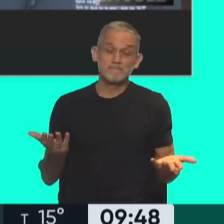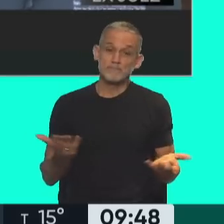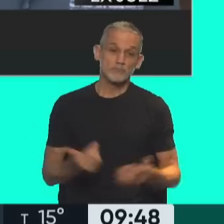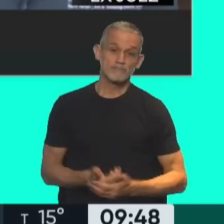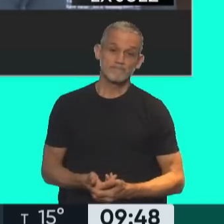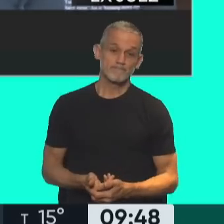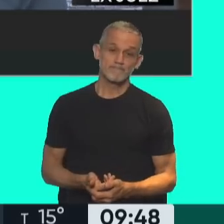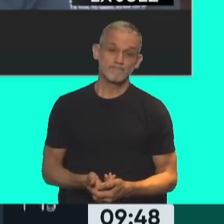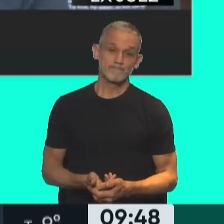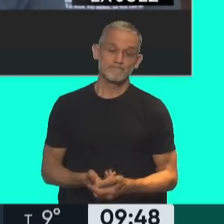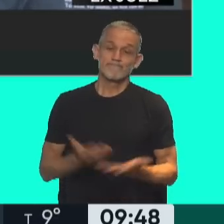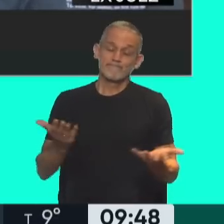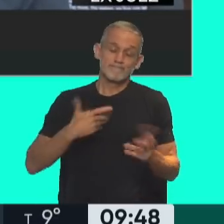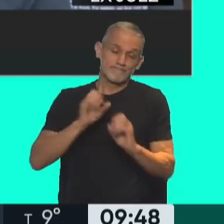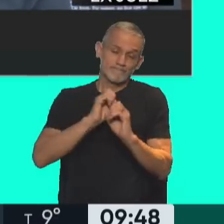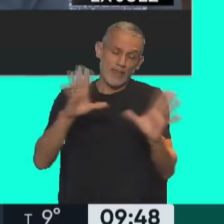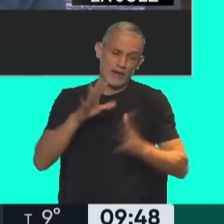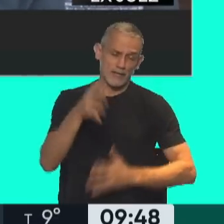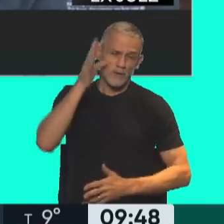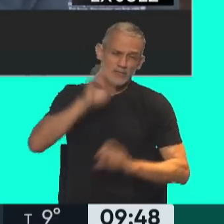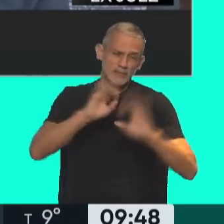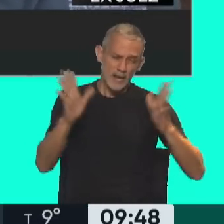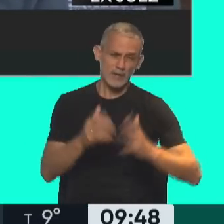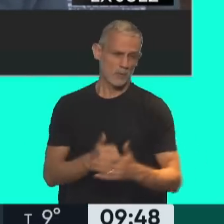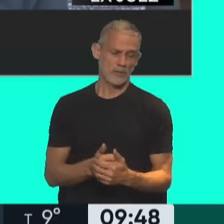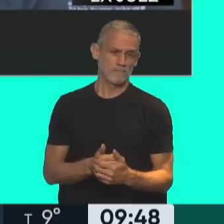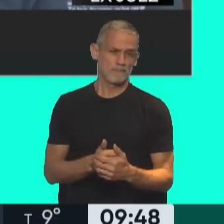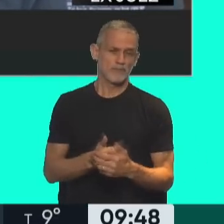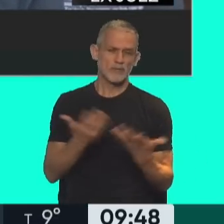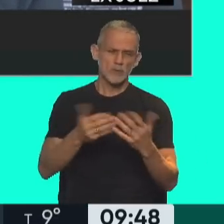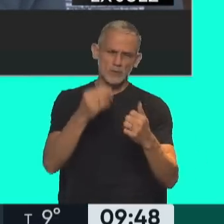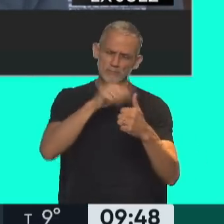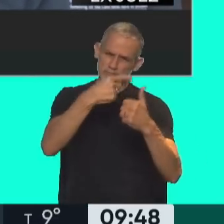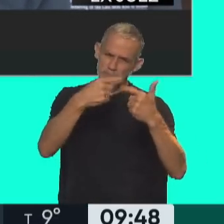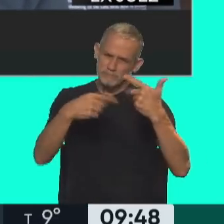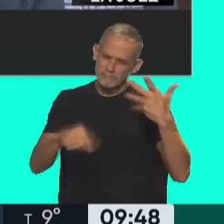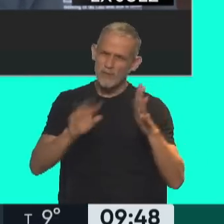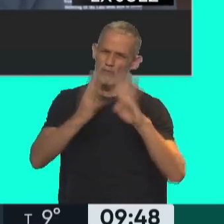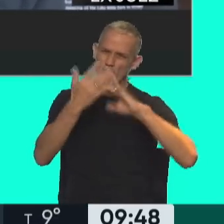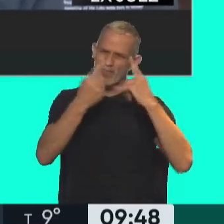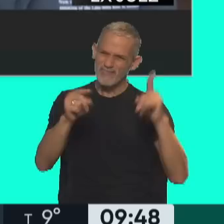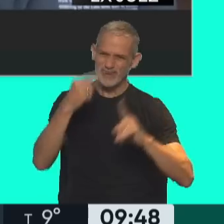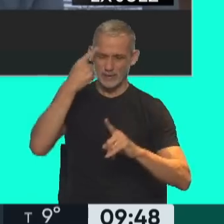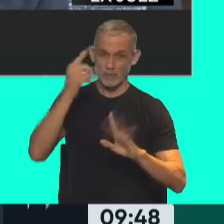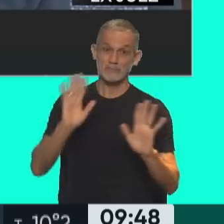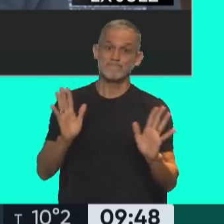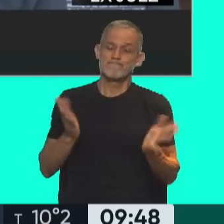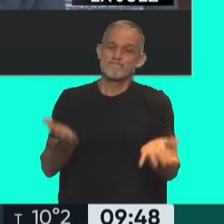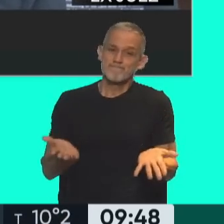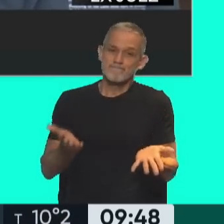es un hecho trágico de tráfico y con distintas aristas algunas de ellas de aumentar